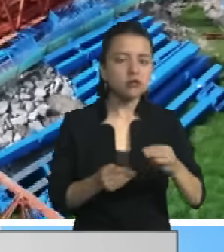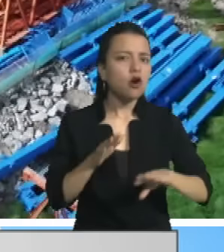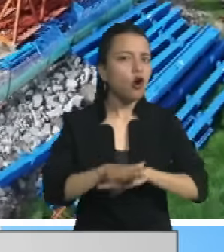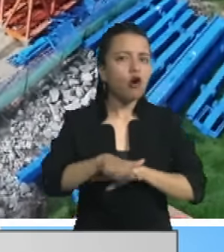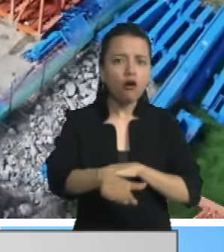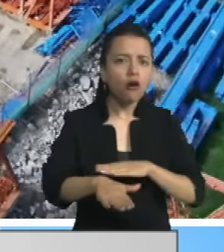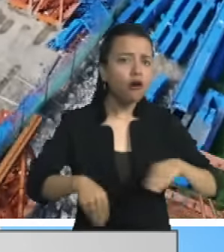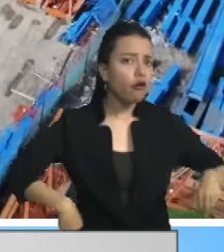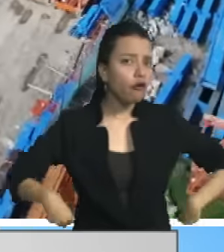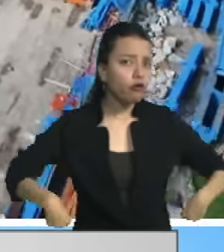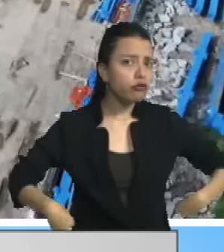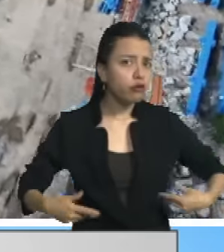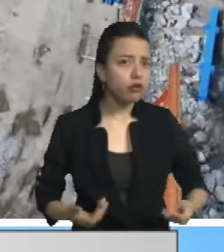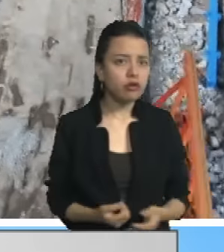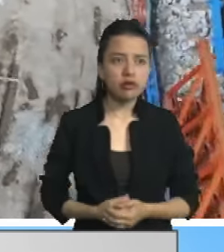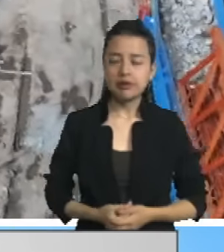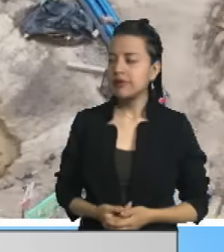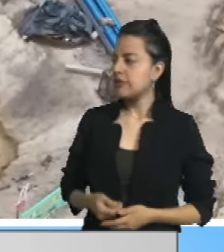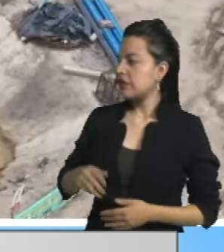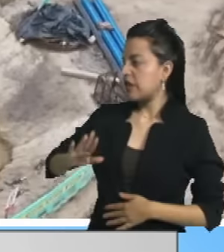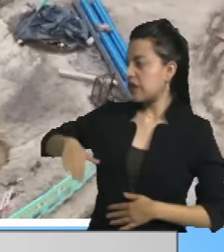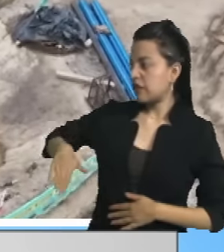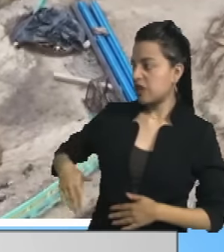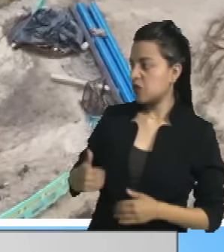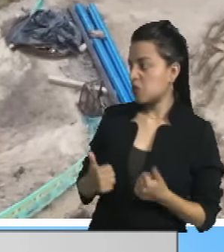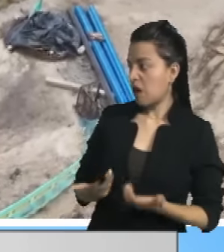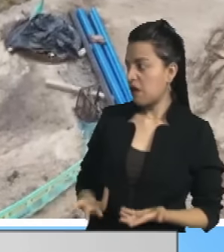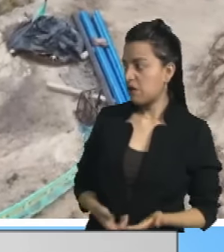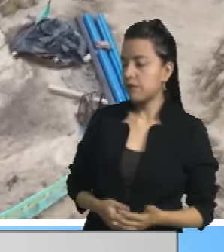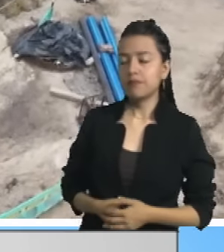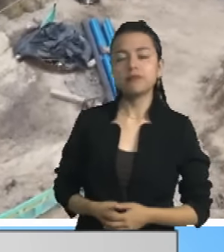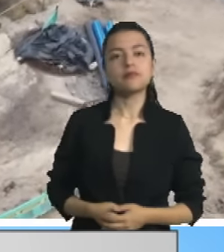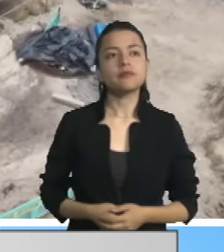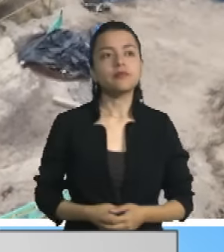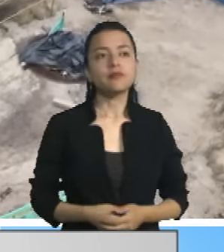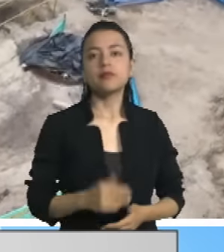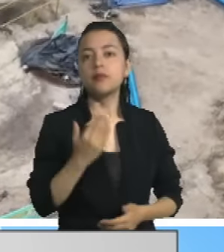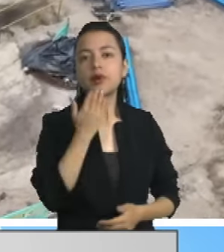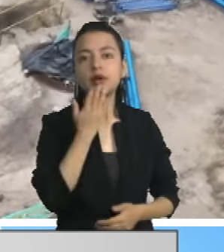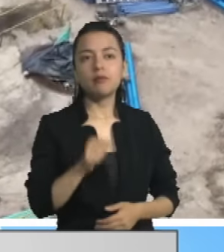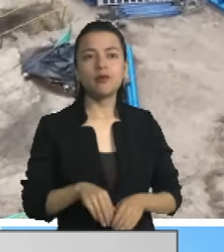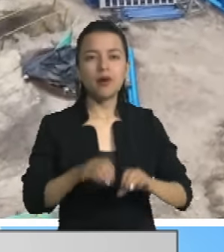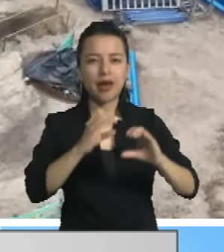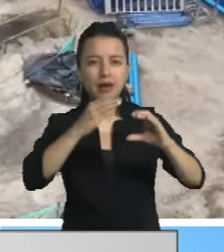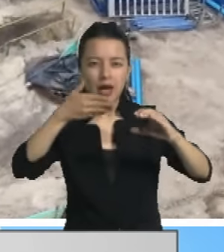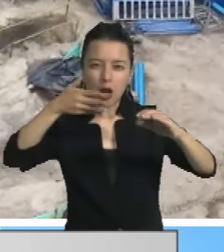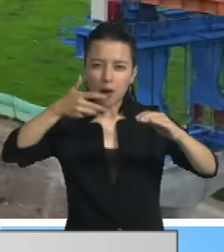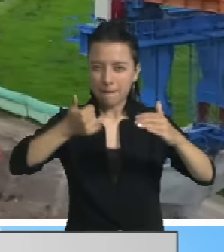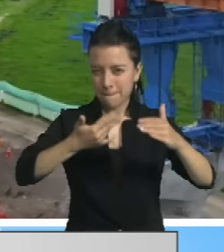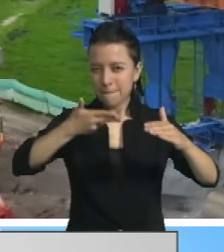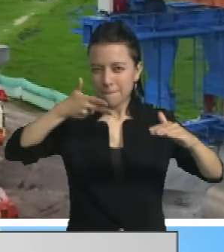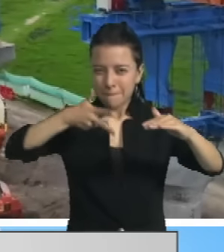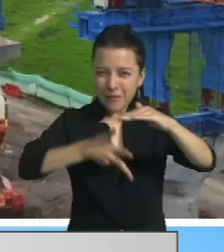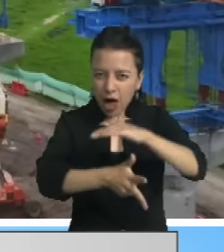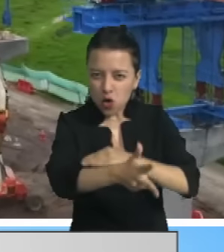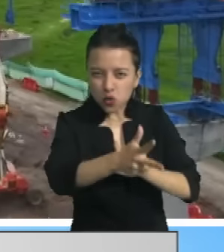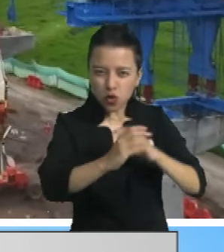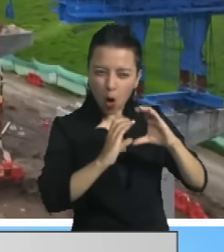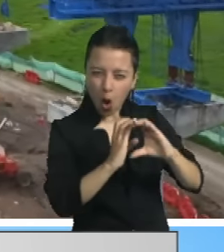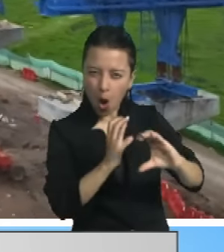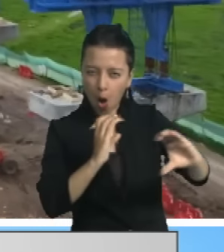corrupción los retrasos hablemos de los retrasos cuántos son por ejemplo en el viaducto el retraso es del